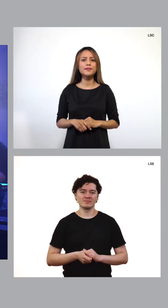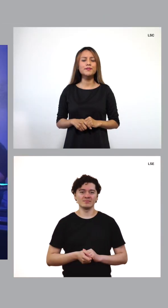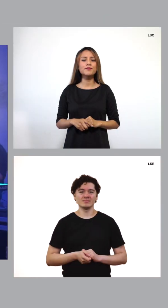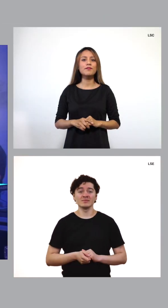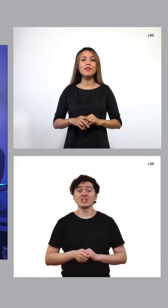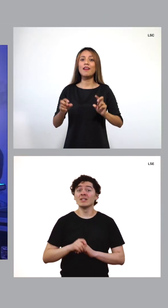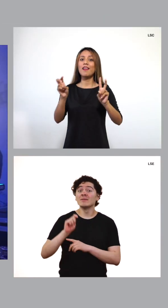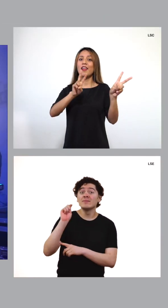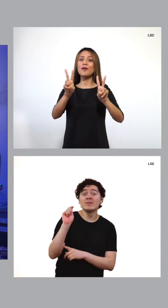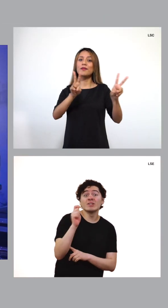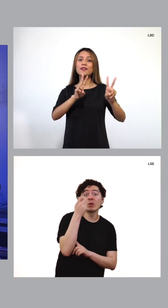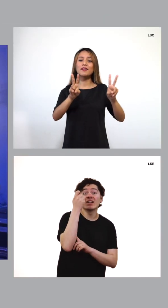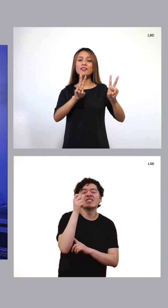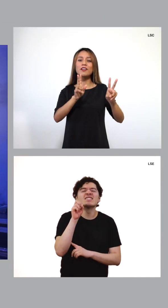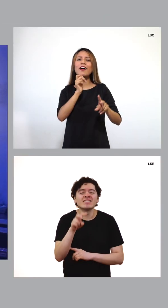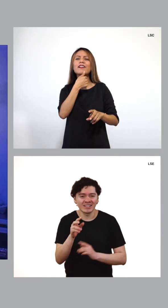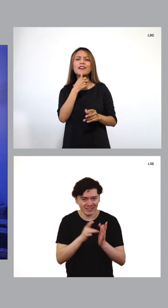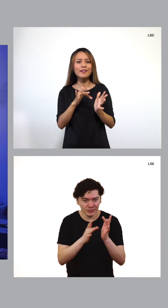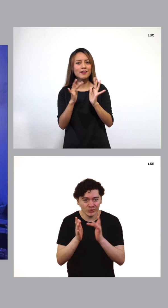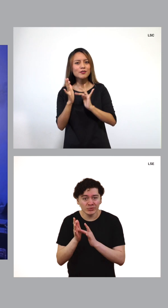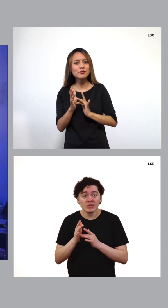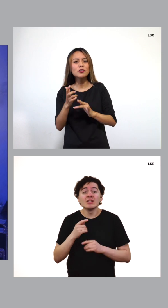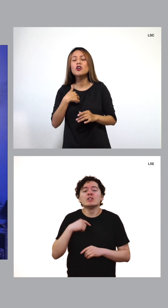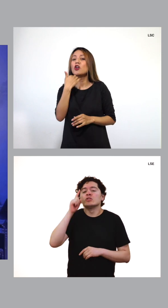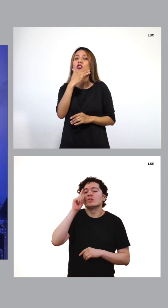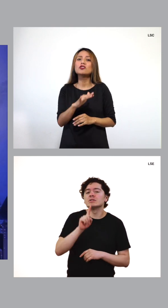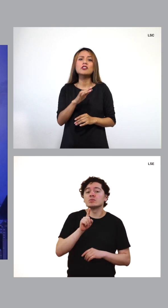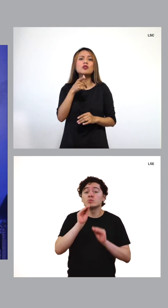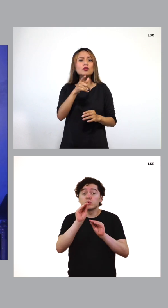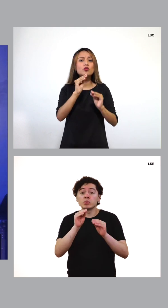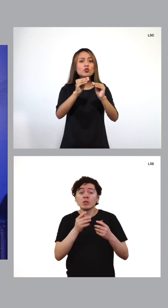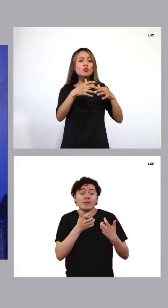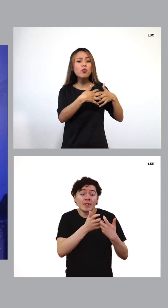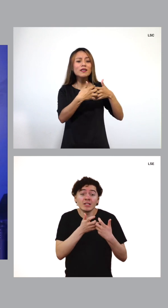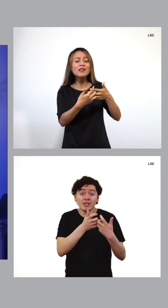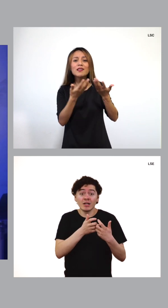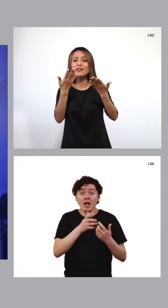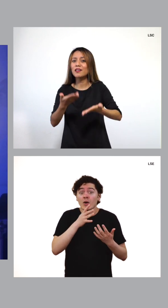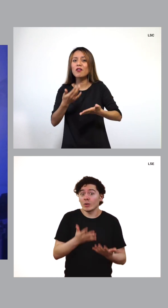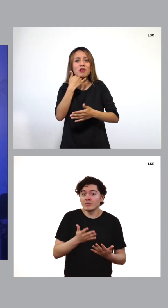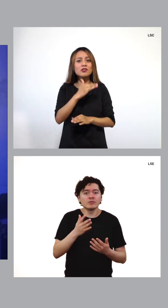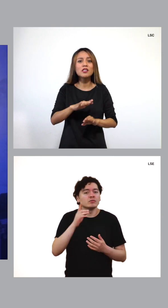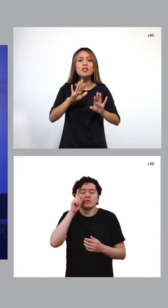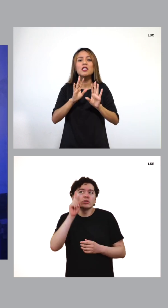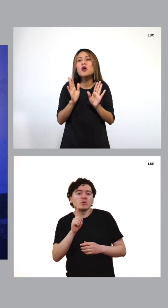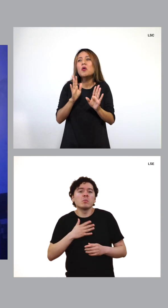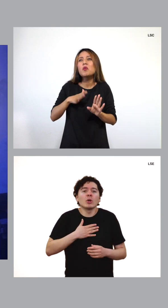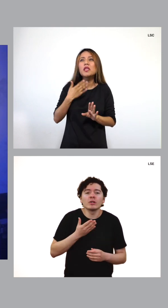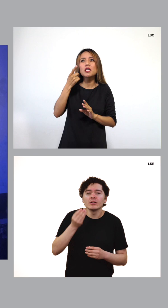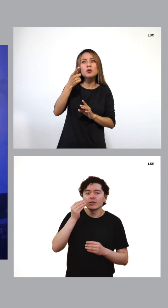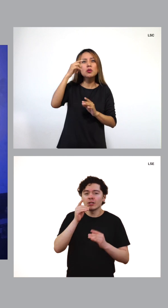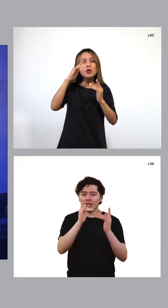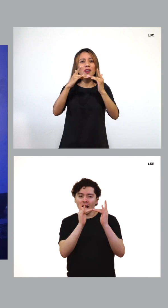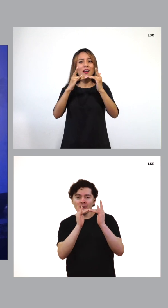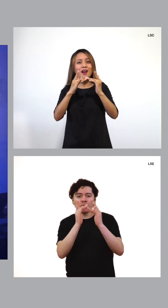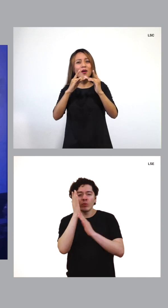La victoria está en Jesús. No sé cuáles son hoy tus batallas, no sé cuál es quizás lo que te está robando el sueño, lo